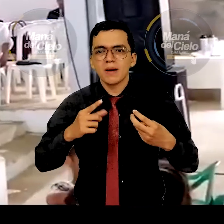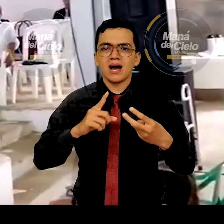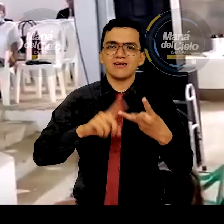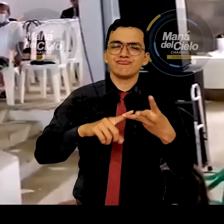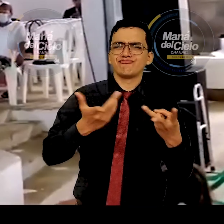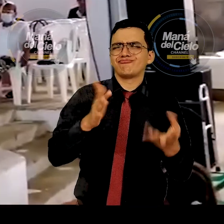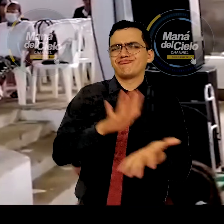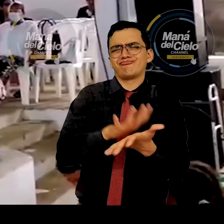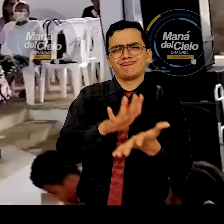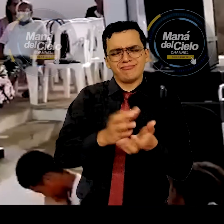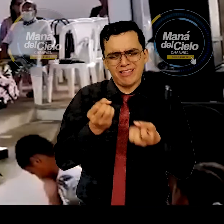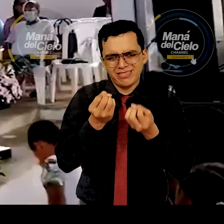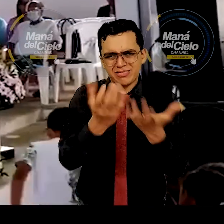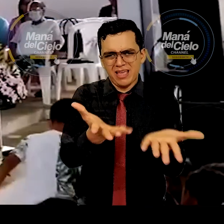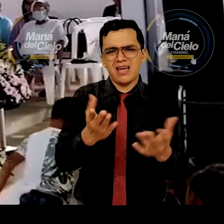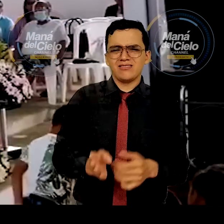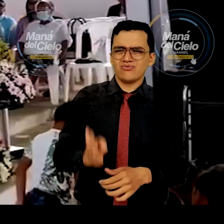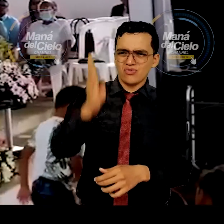La mañana es muy corta,